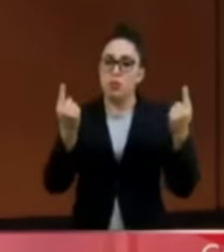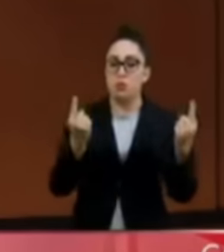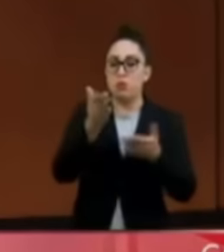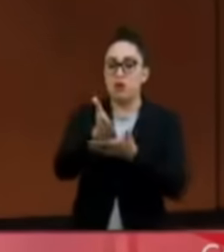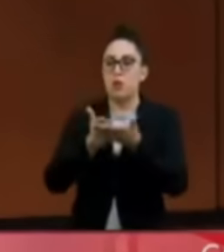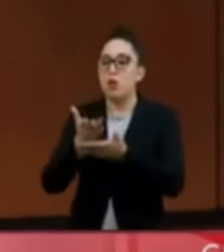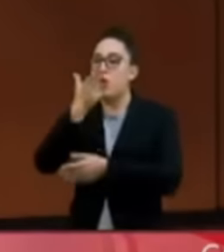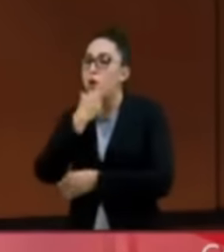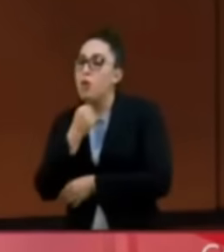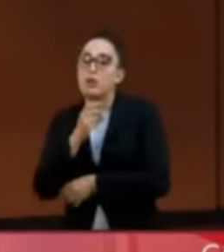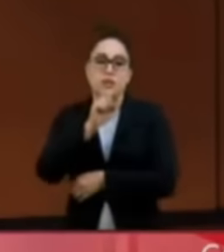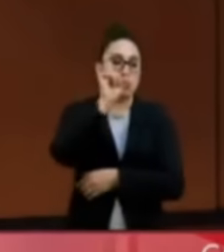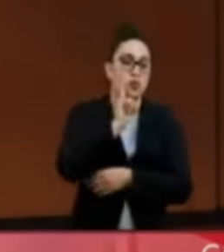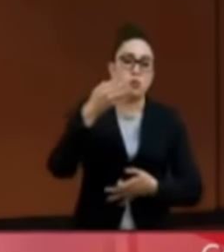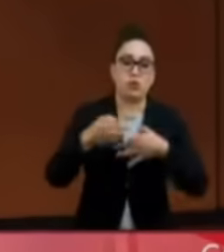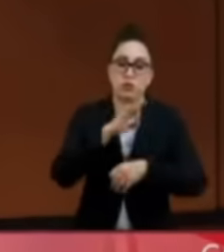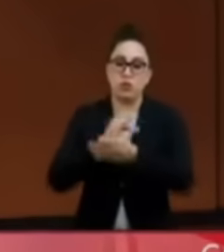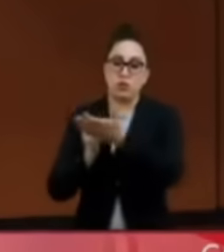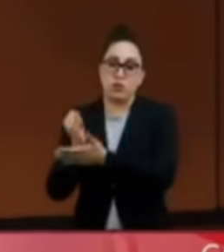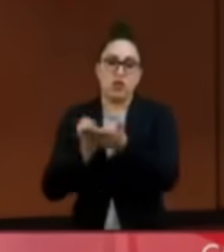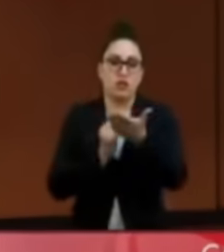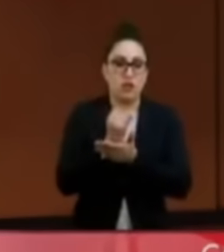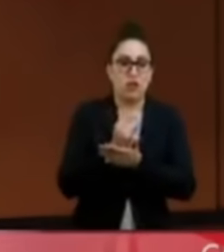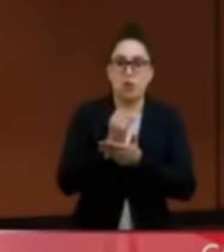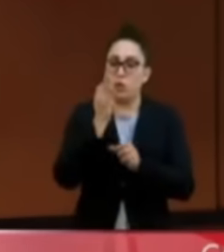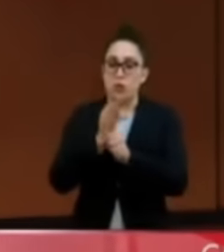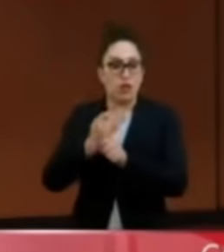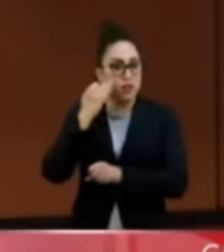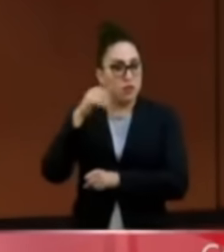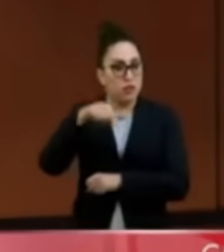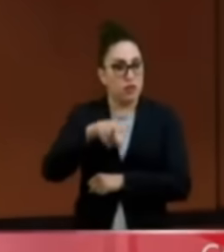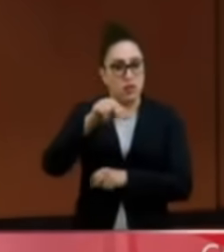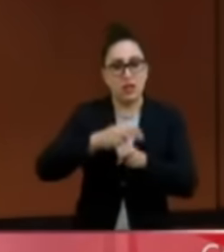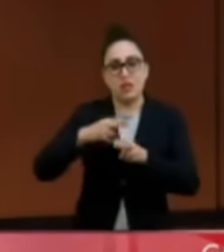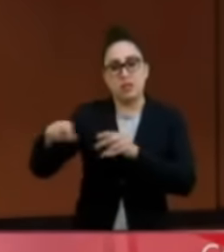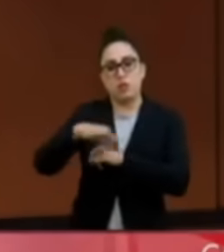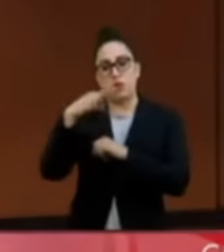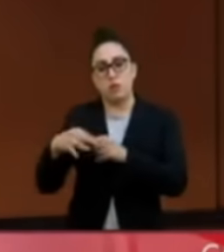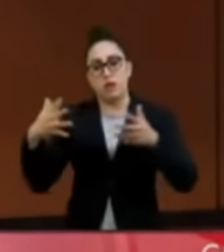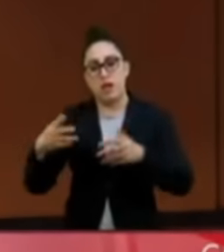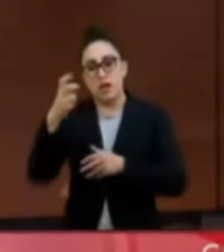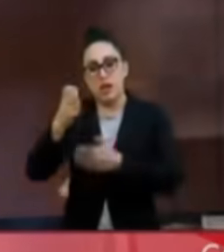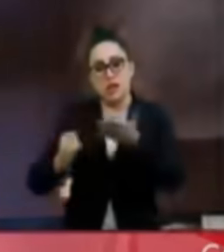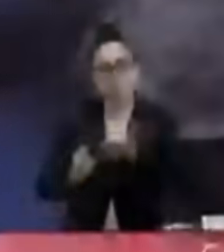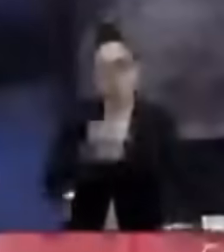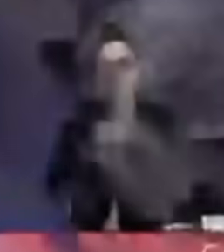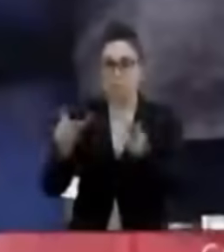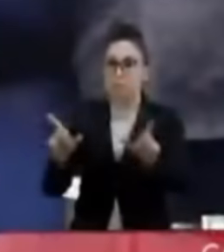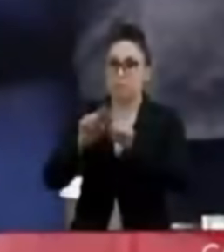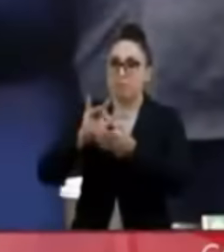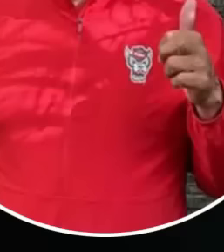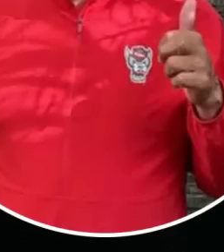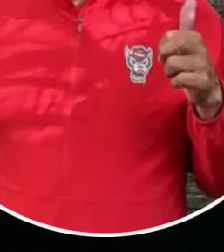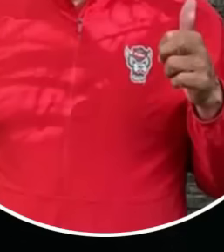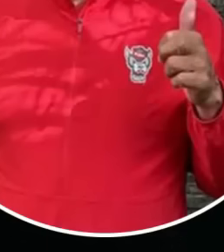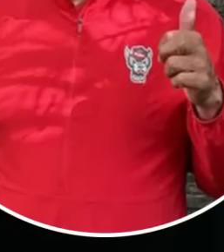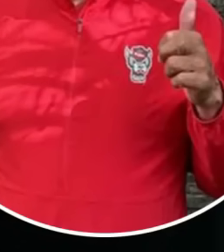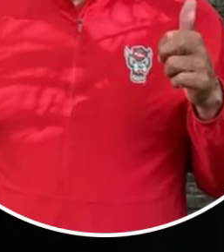juezas cuanto jueces también sean designados. No corresponde a esta etapa, corresponde a la etapa final. Muchas gracias.